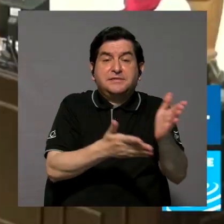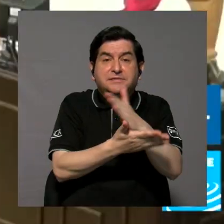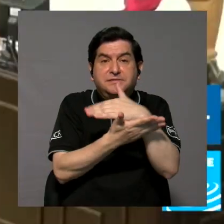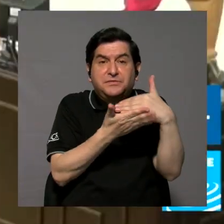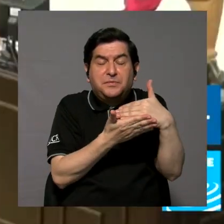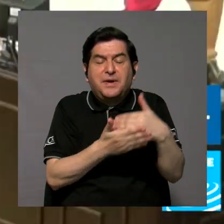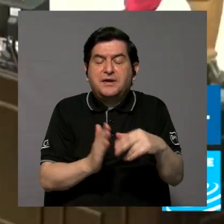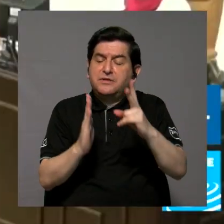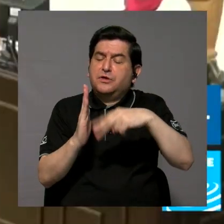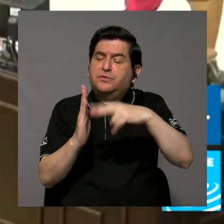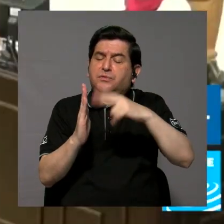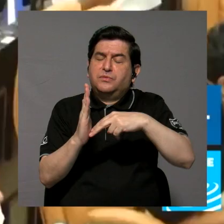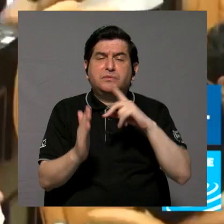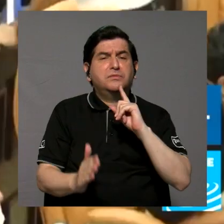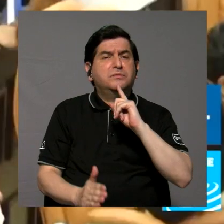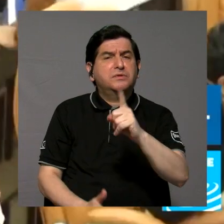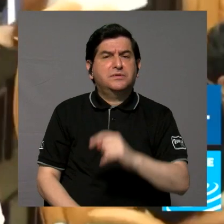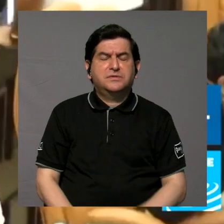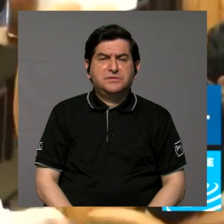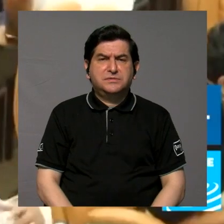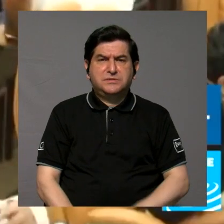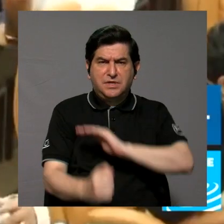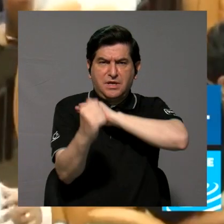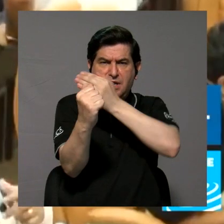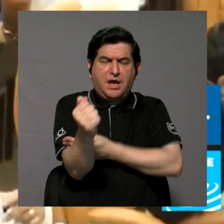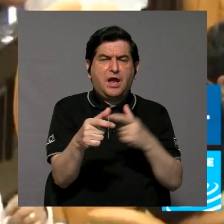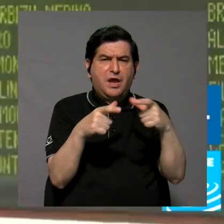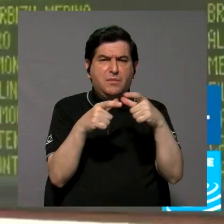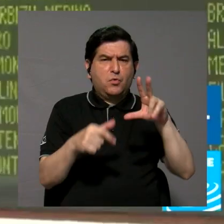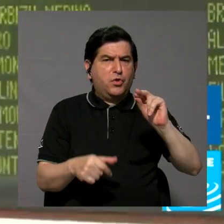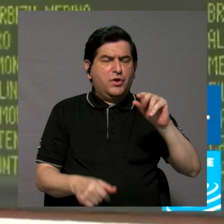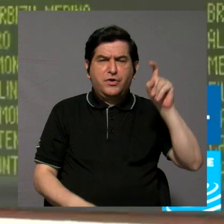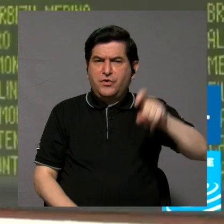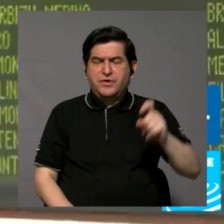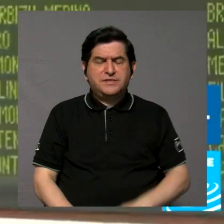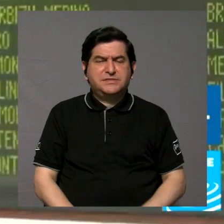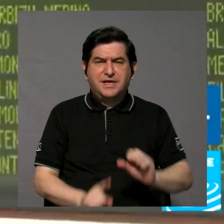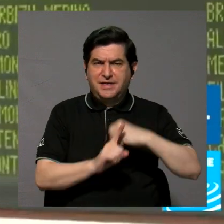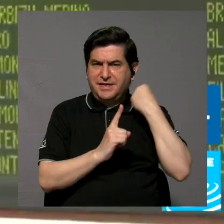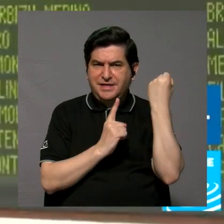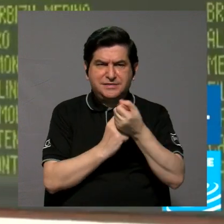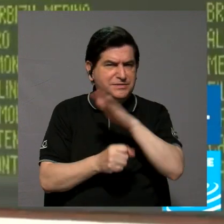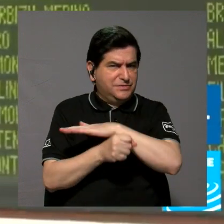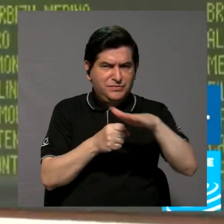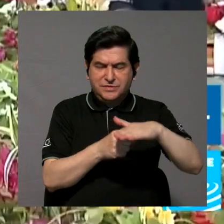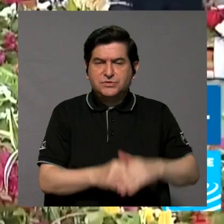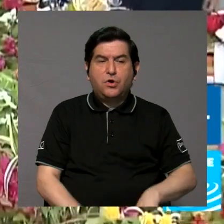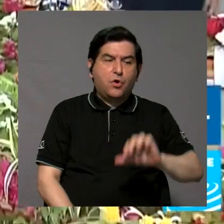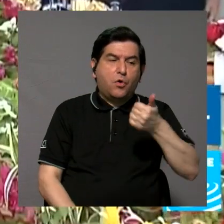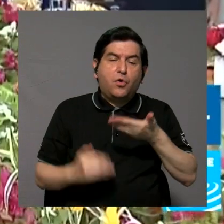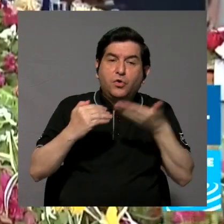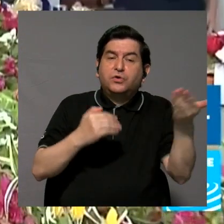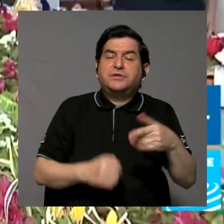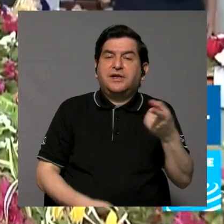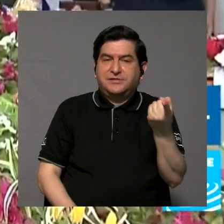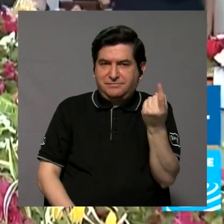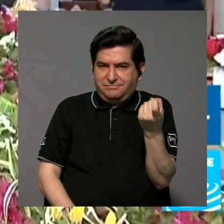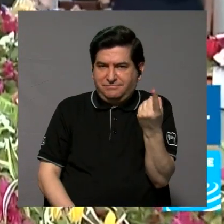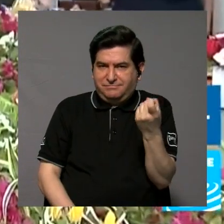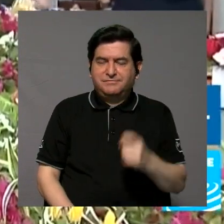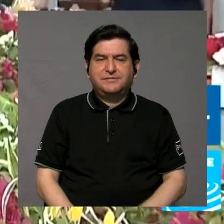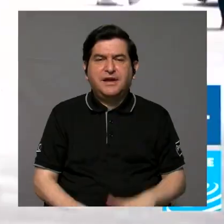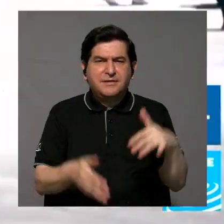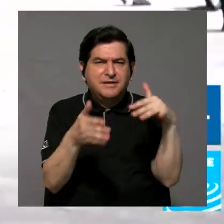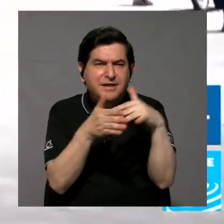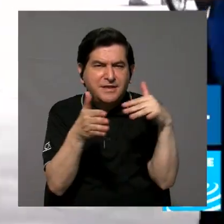de la literatura nos dice que el poder de las élites no necesariamente es una condición suficiente, sino que hacen falta otros factores explicativos. Entonces ahí